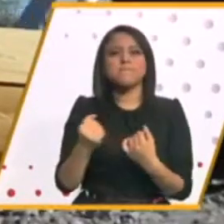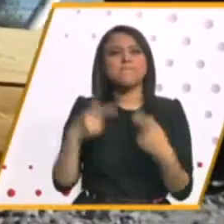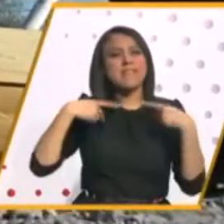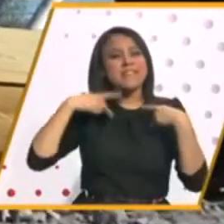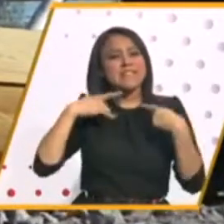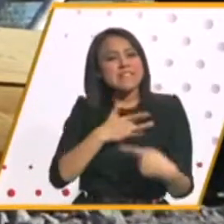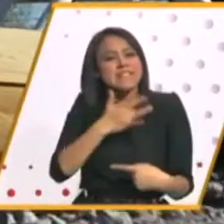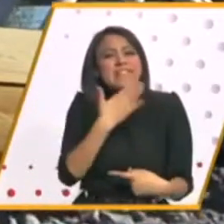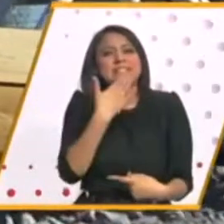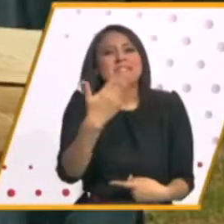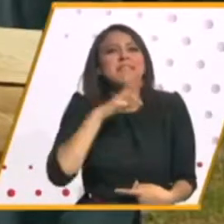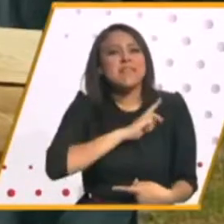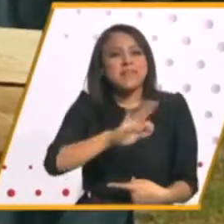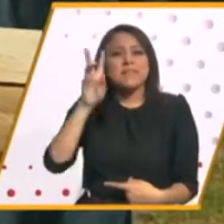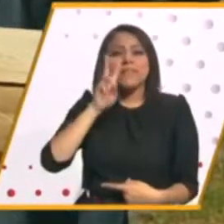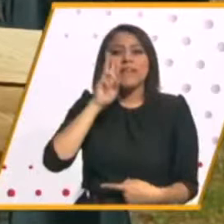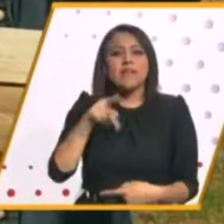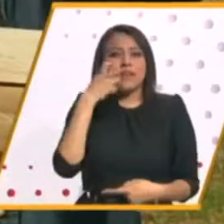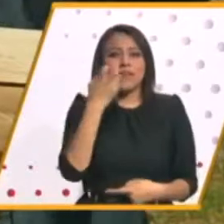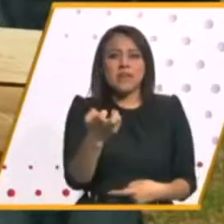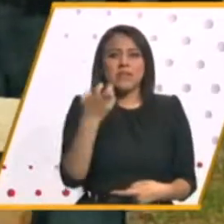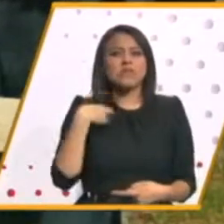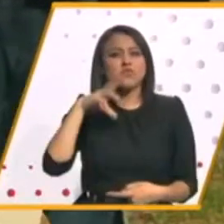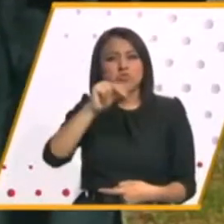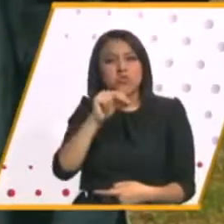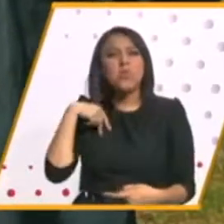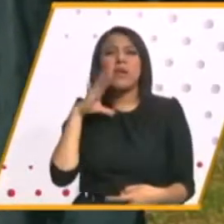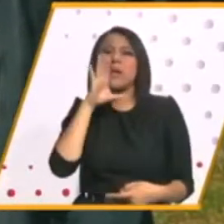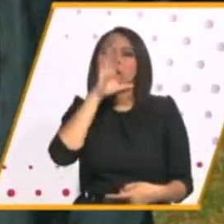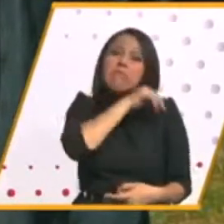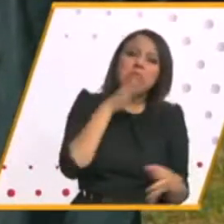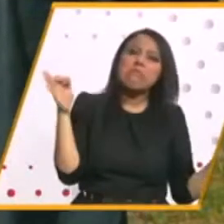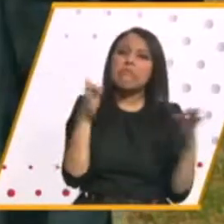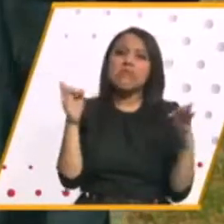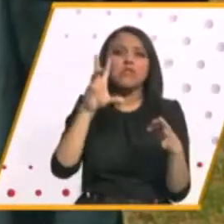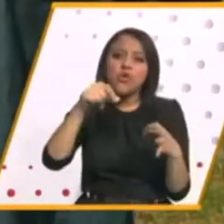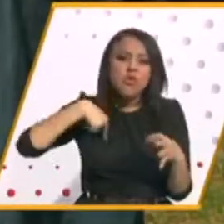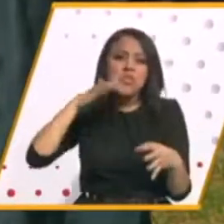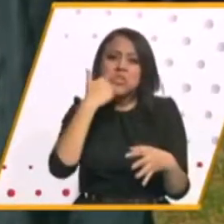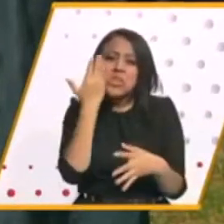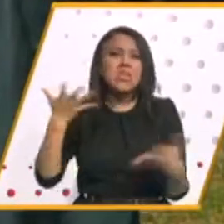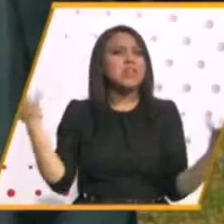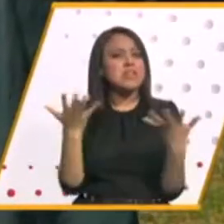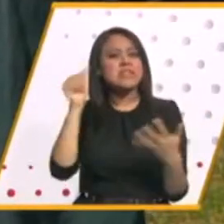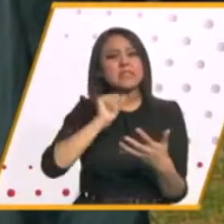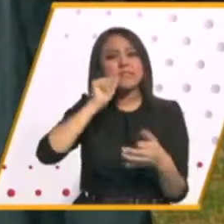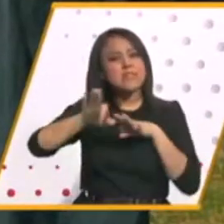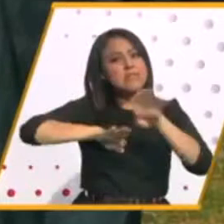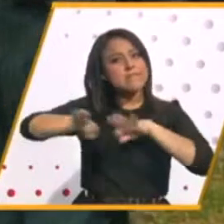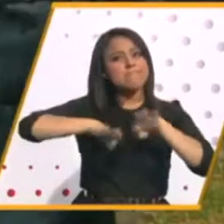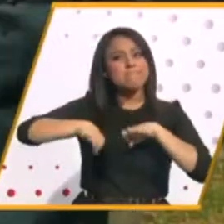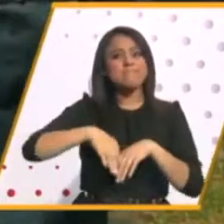carpa se puede palpar. Ellos no ven el frío, no ven el calor, no ven dónde dormir con tal de venir a parar las carpas para el Juguetón. Porque si